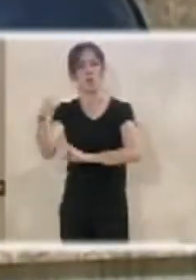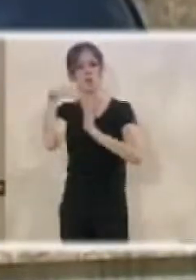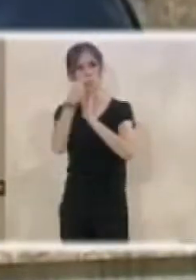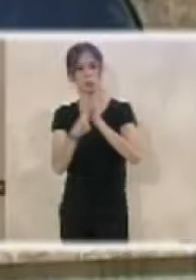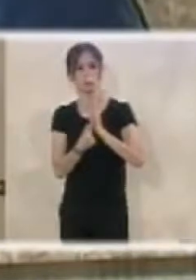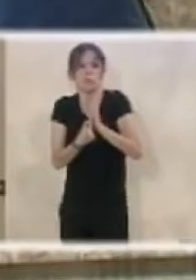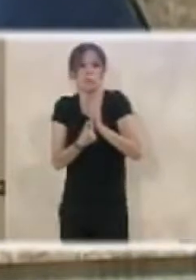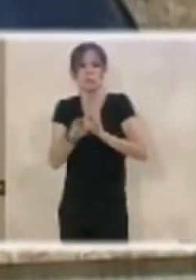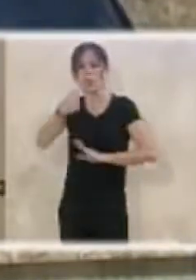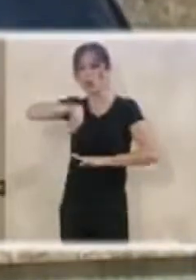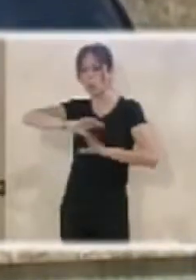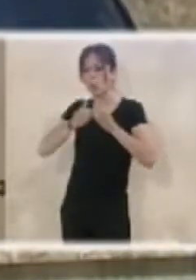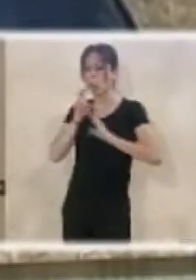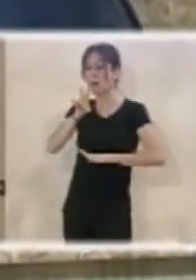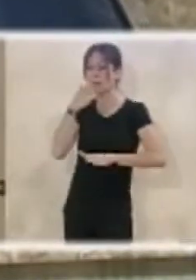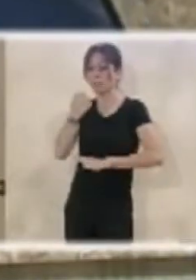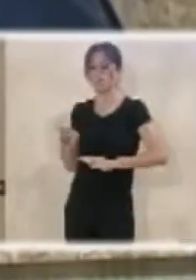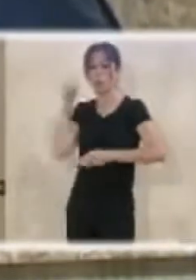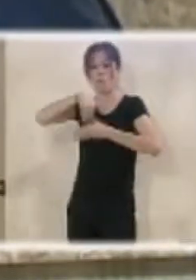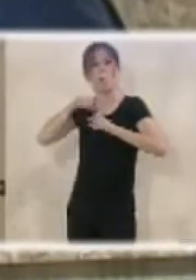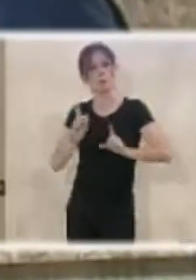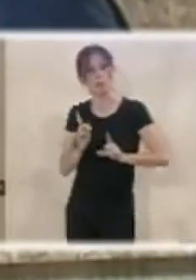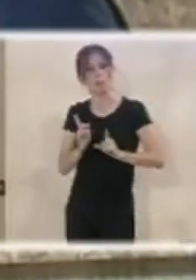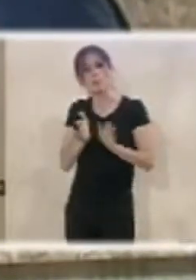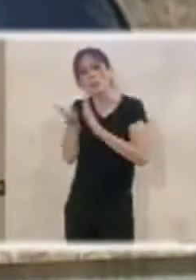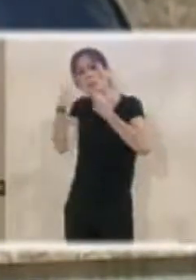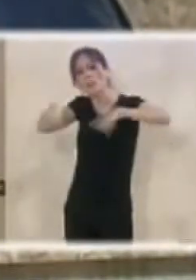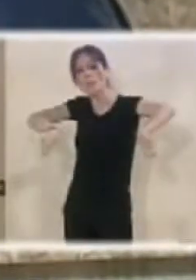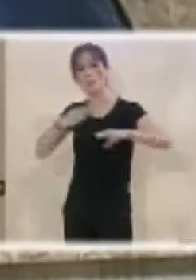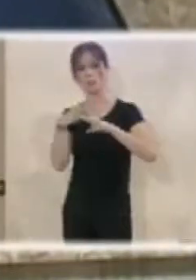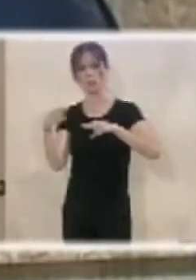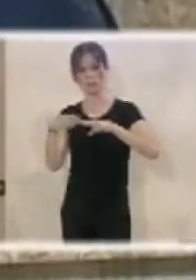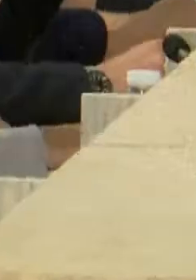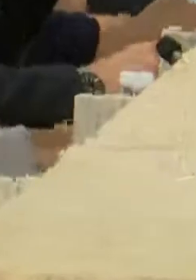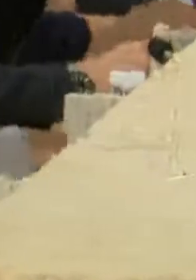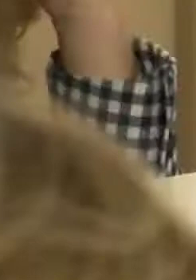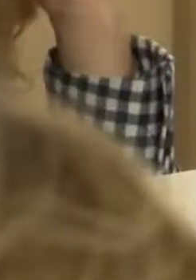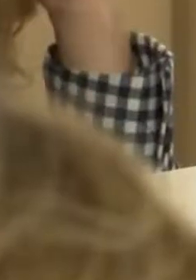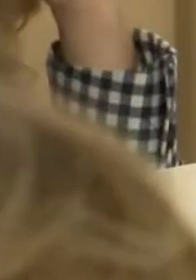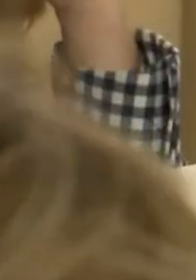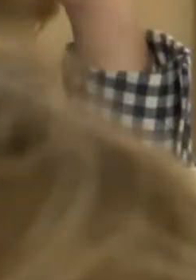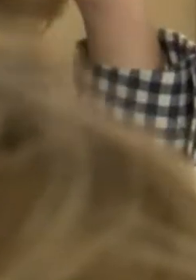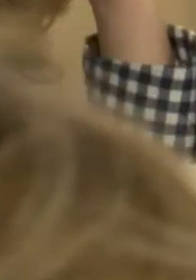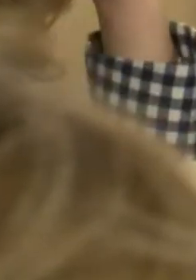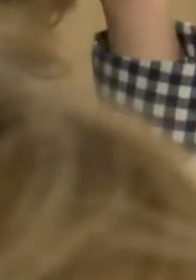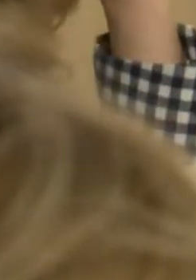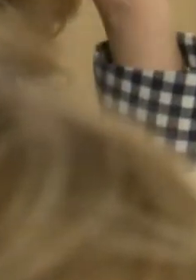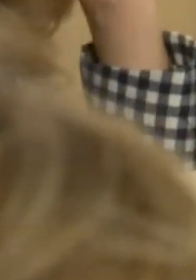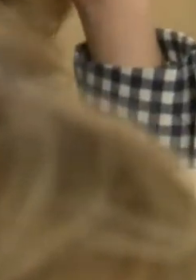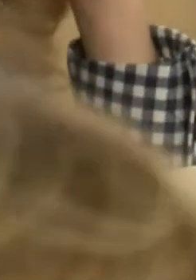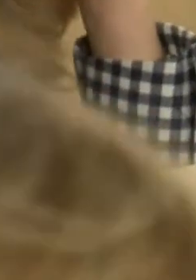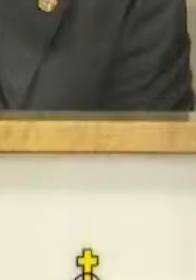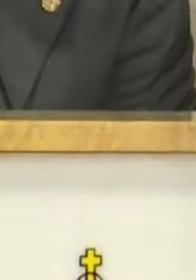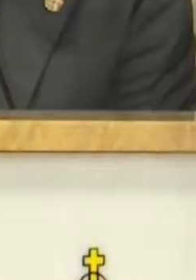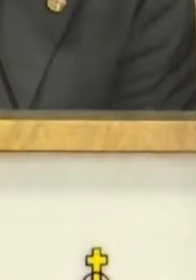estos puntos y nosotros nos vamos a abstener. Esa también es una diferencia política. clarísimo. Un remanente que se traducirá en una inversión